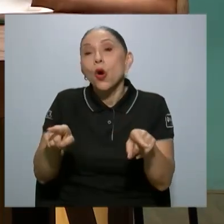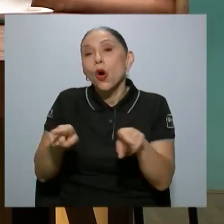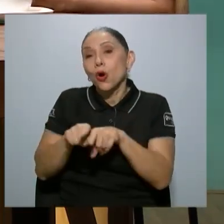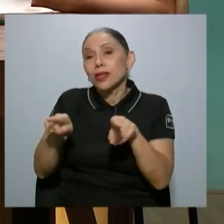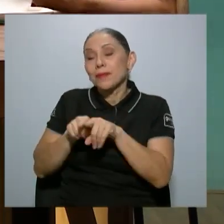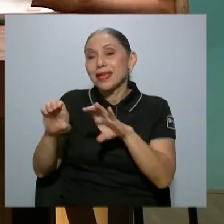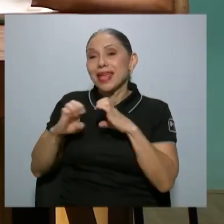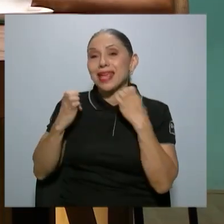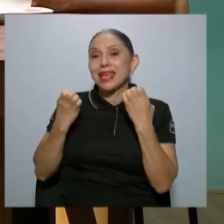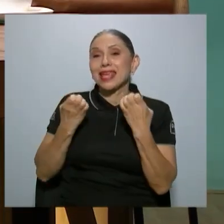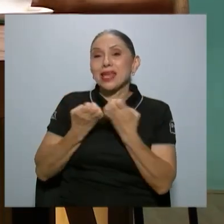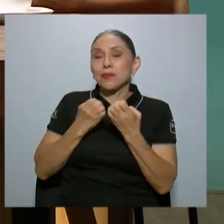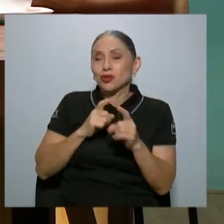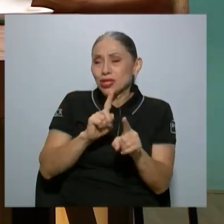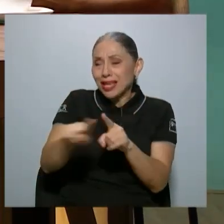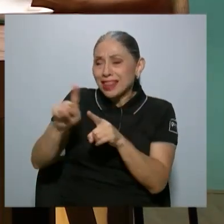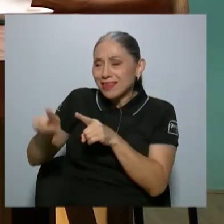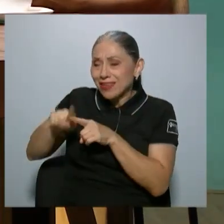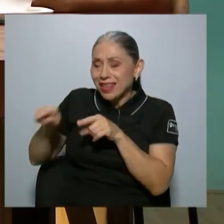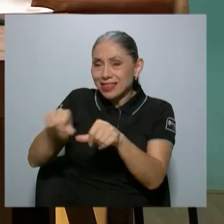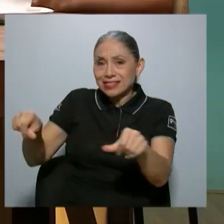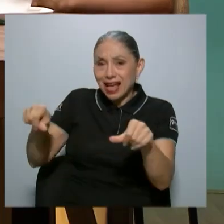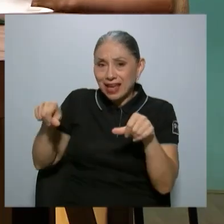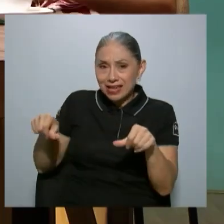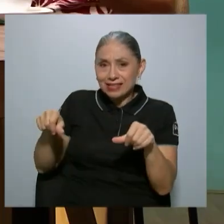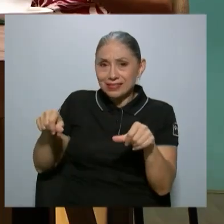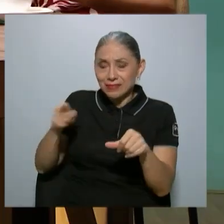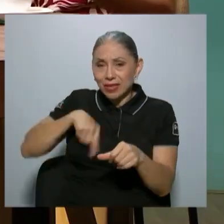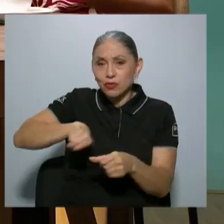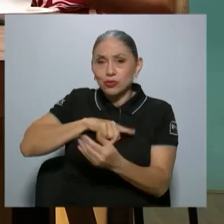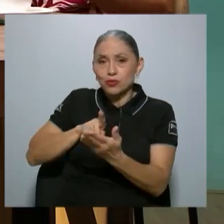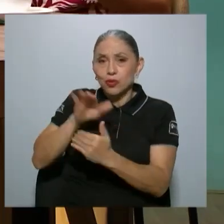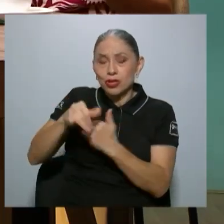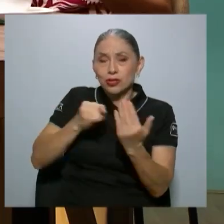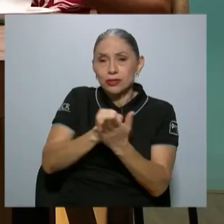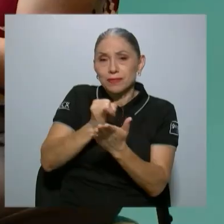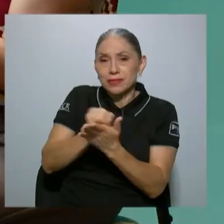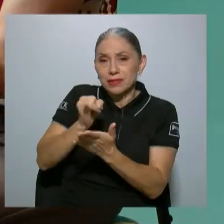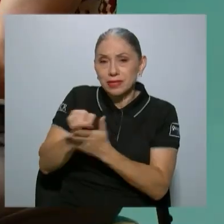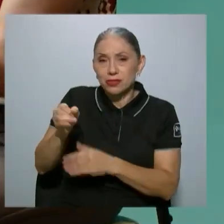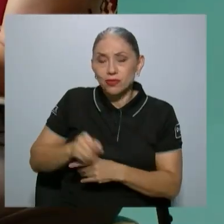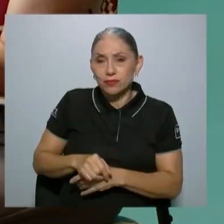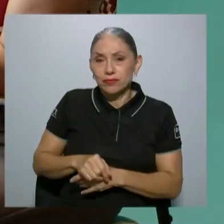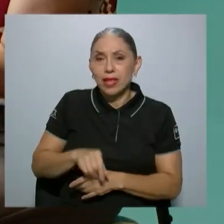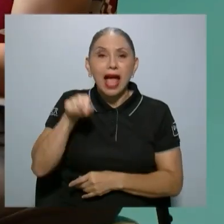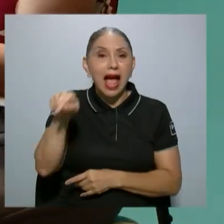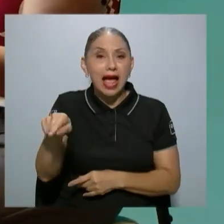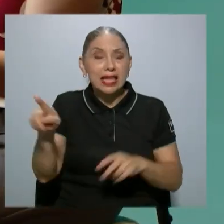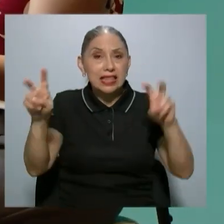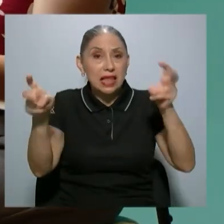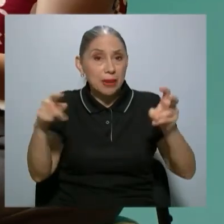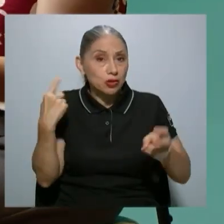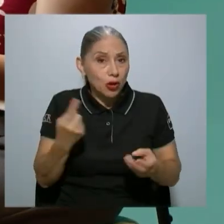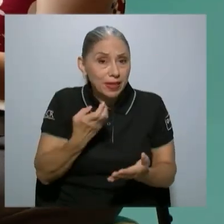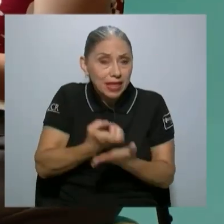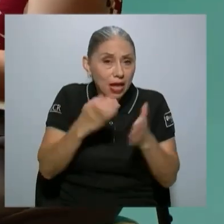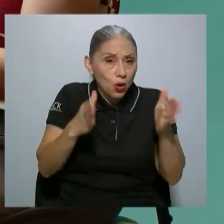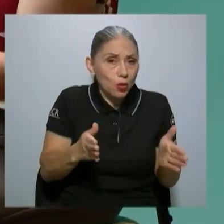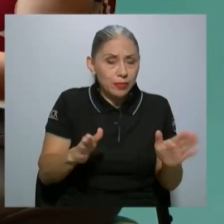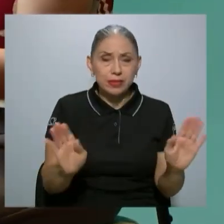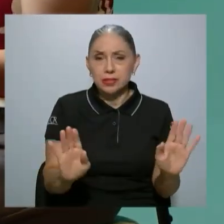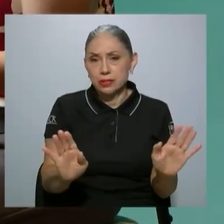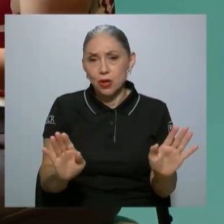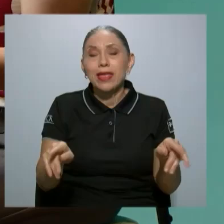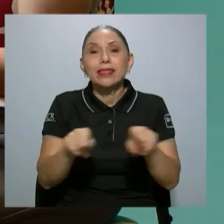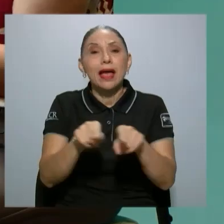más interdisciplinarios en los proyectos de investigación que tenemos, ¿verdad? Tratando temas en los cuales no solamente hay economistas, sino que también hay personas